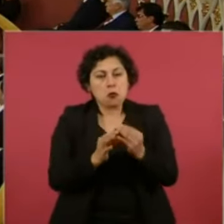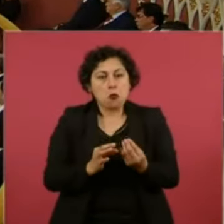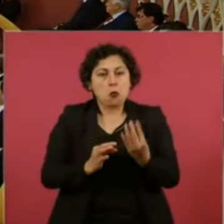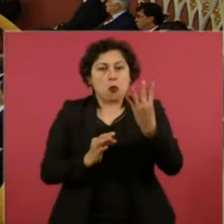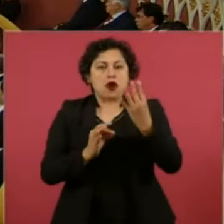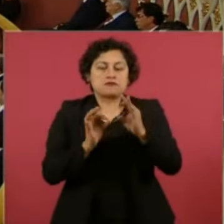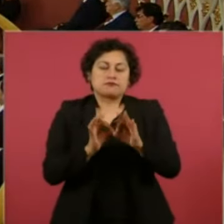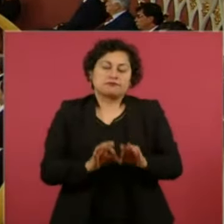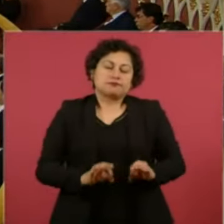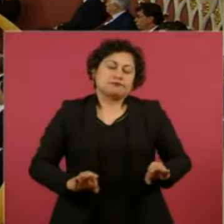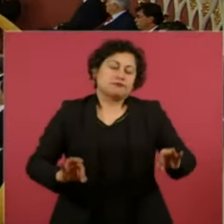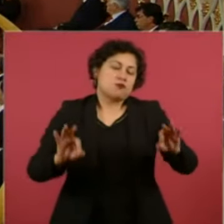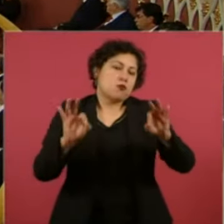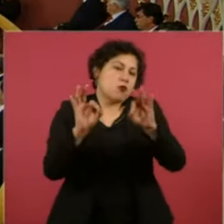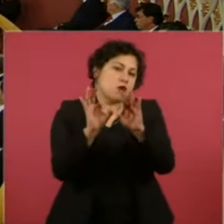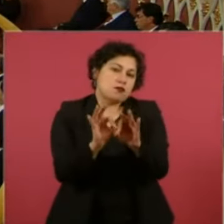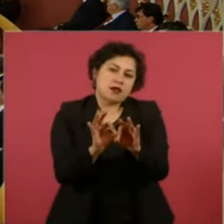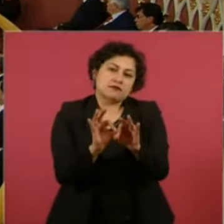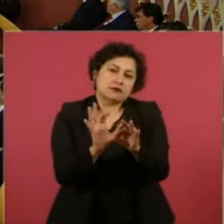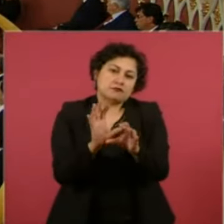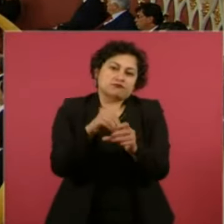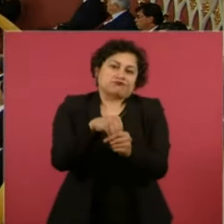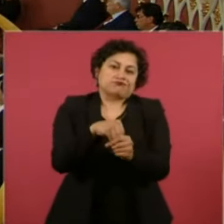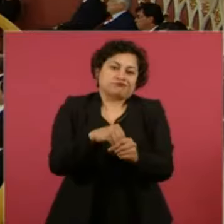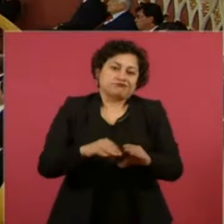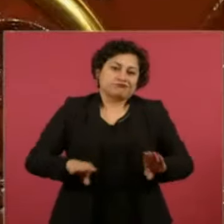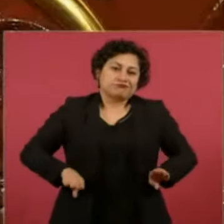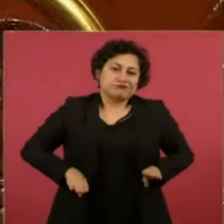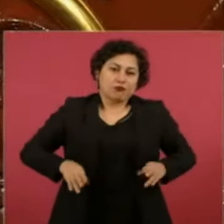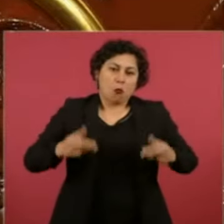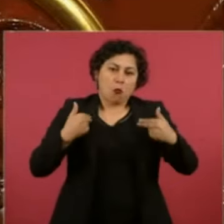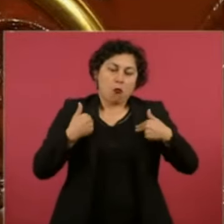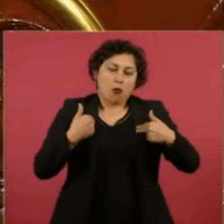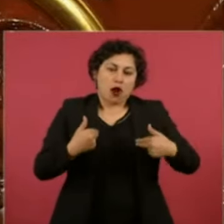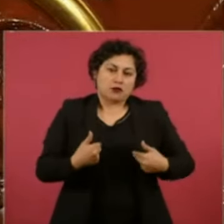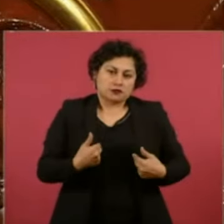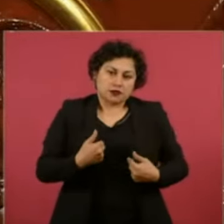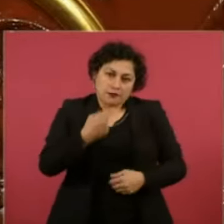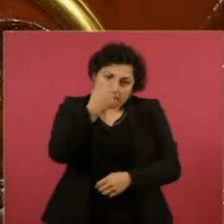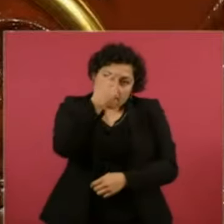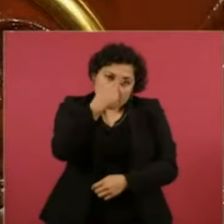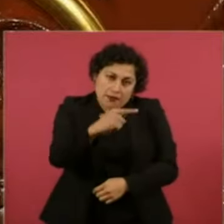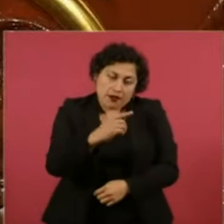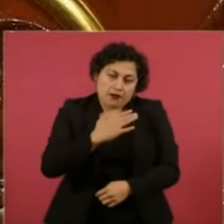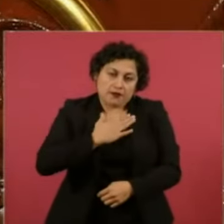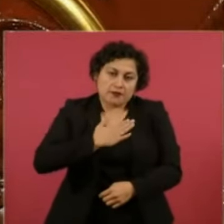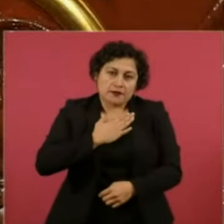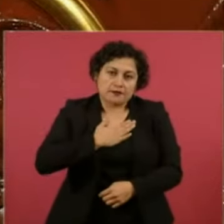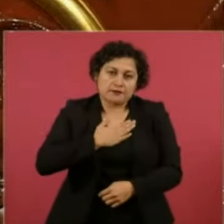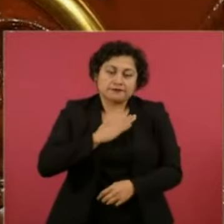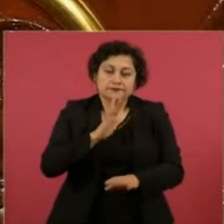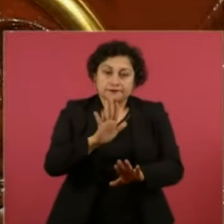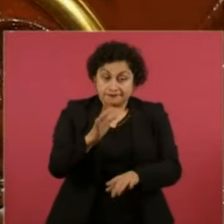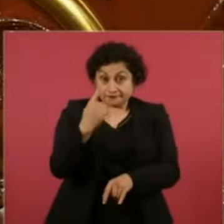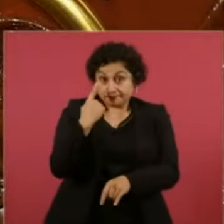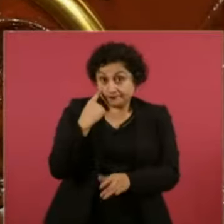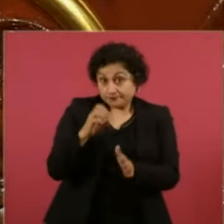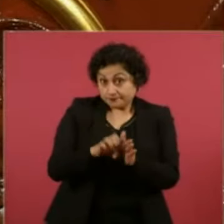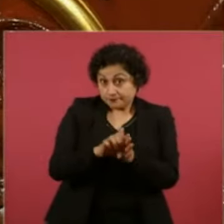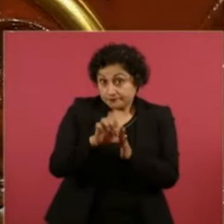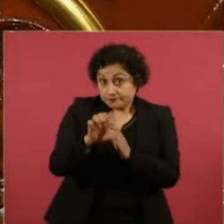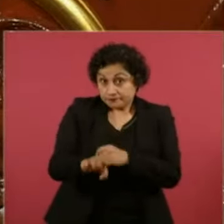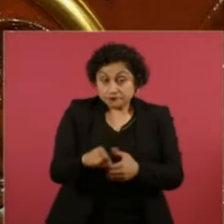están ahí. Hay otras que resultan, incluso suenan como obviedad, el tema